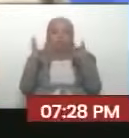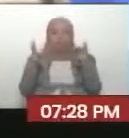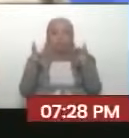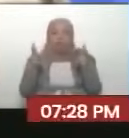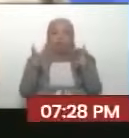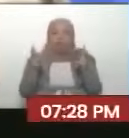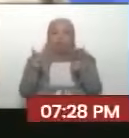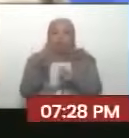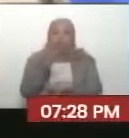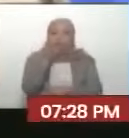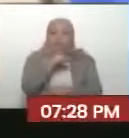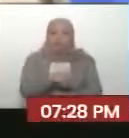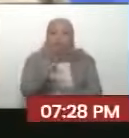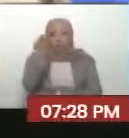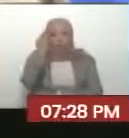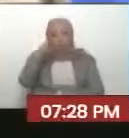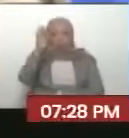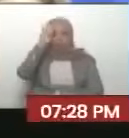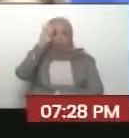que